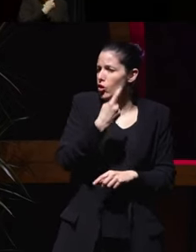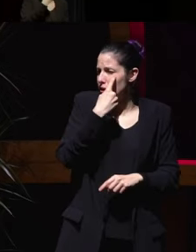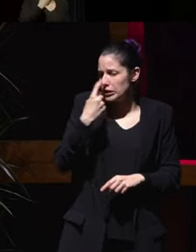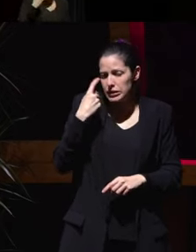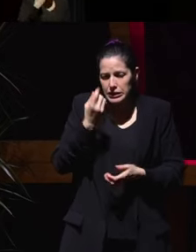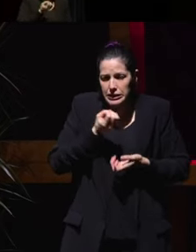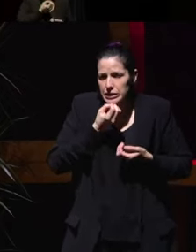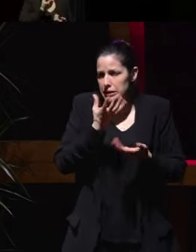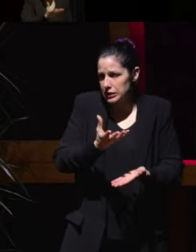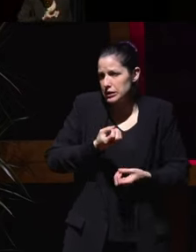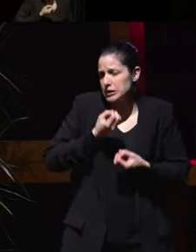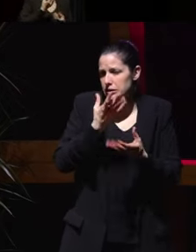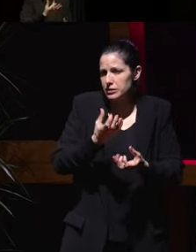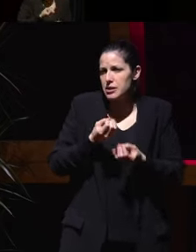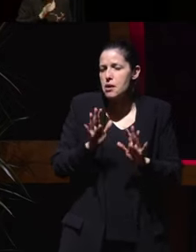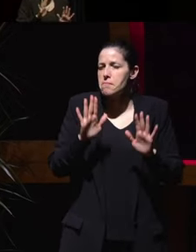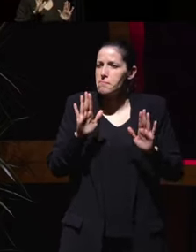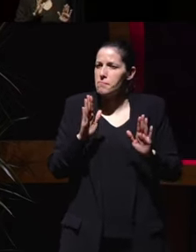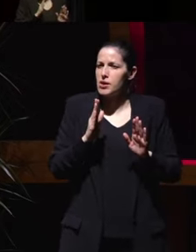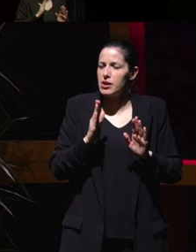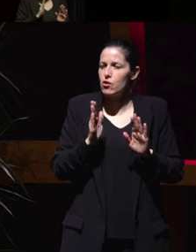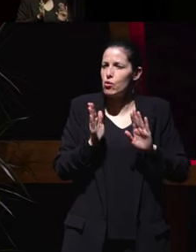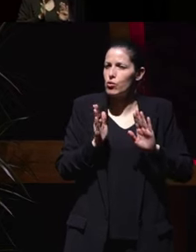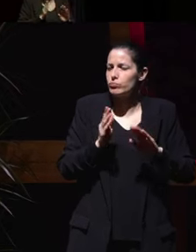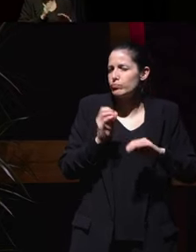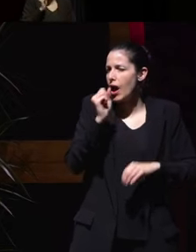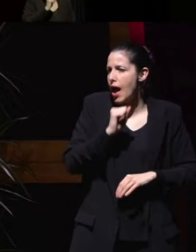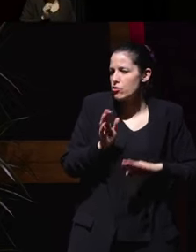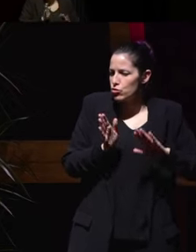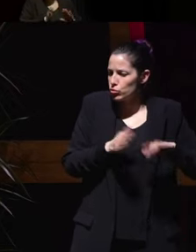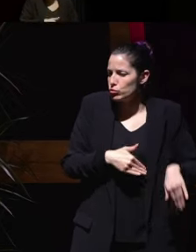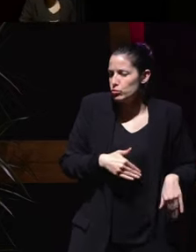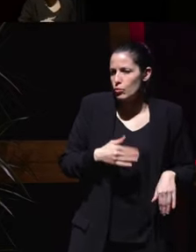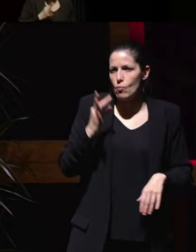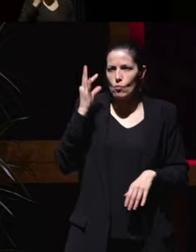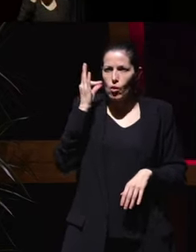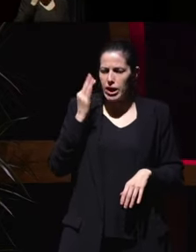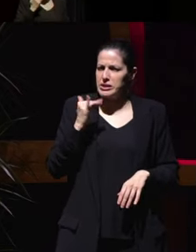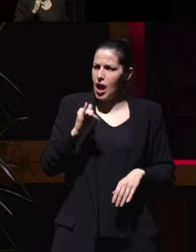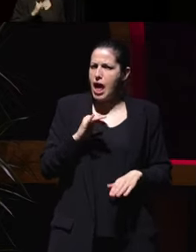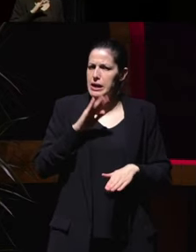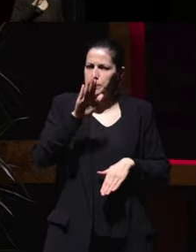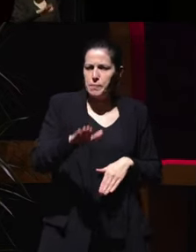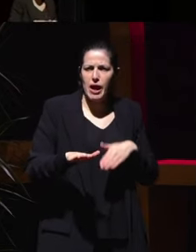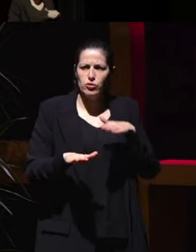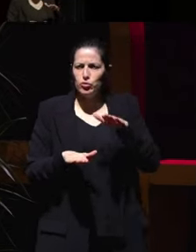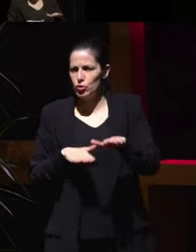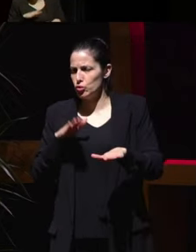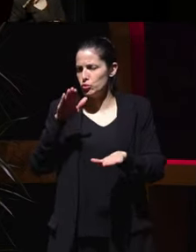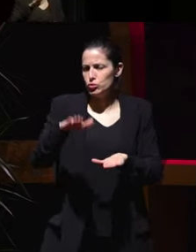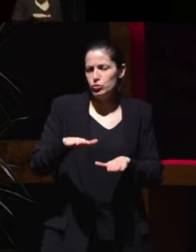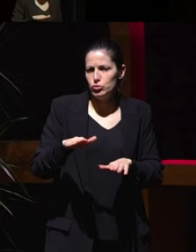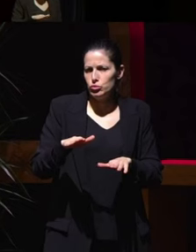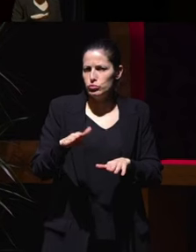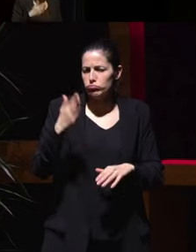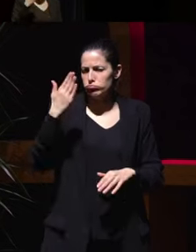pero as mulleres nestes últimos anos teñen dado pasos moi importantes de cara a esa igualdade no mundo do